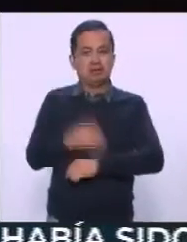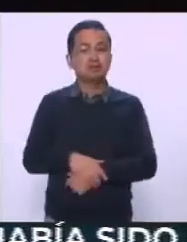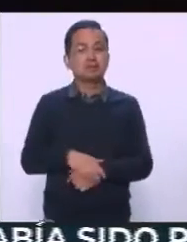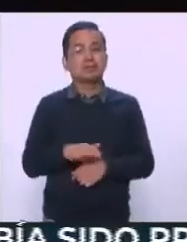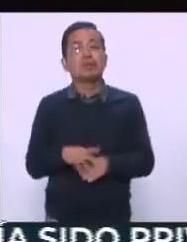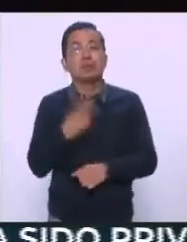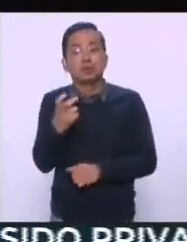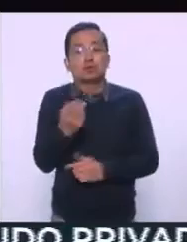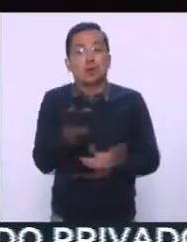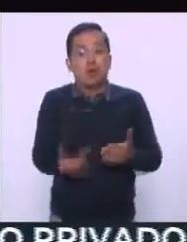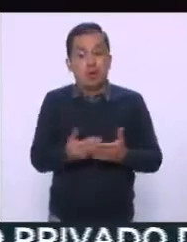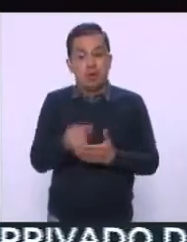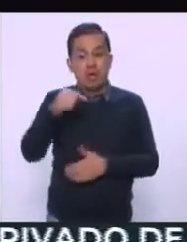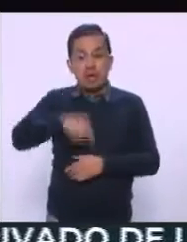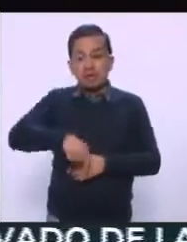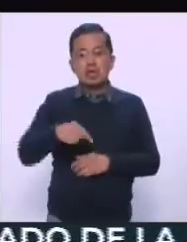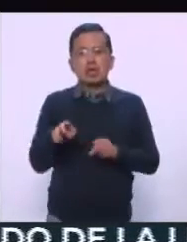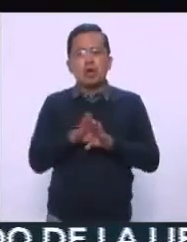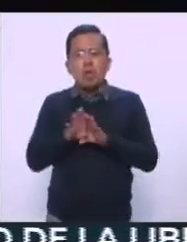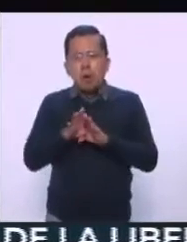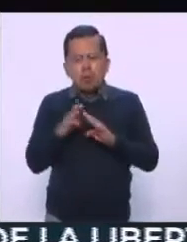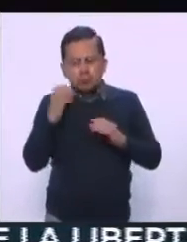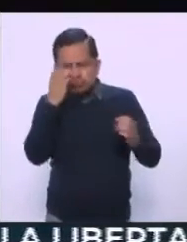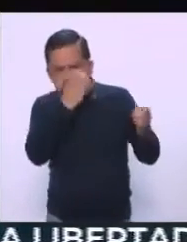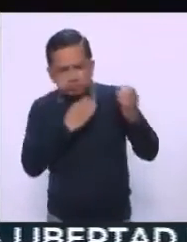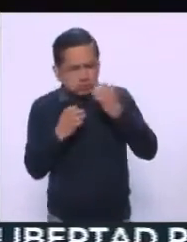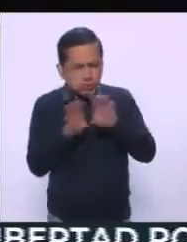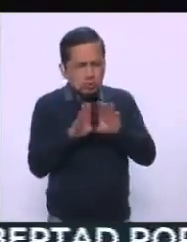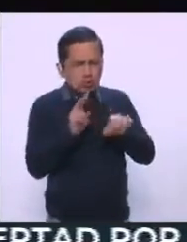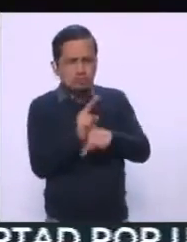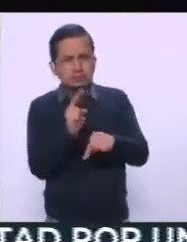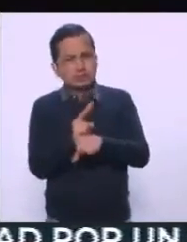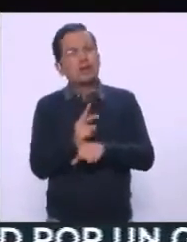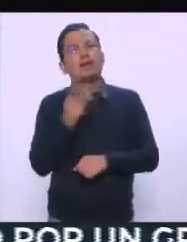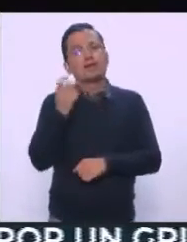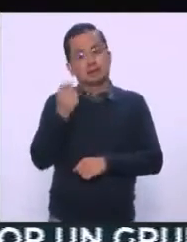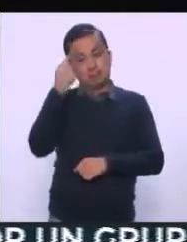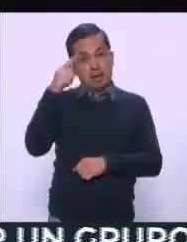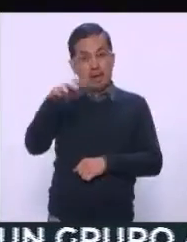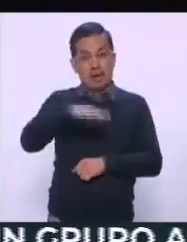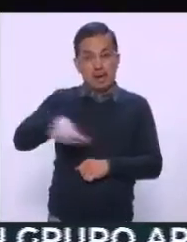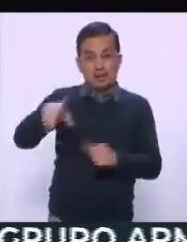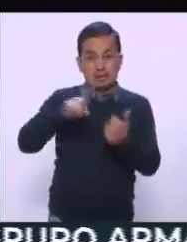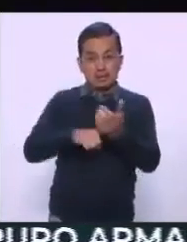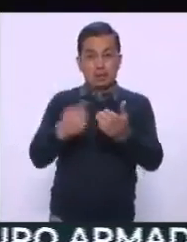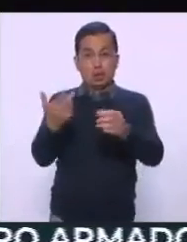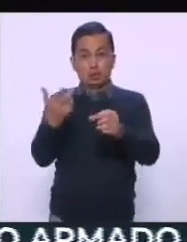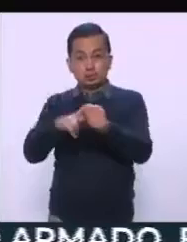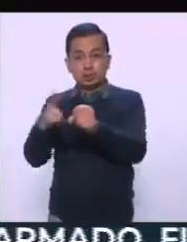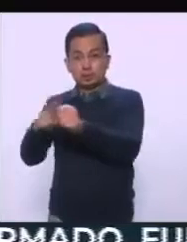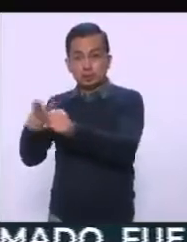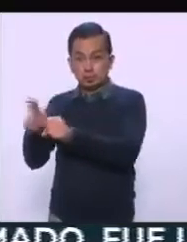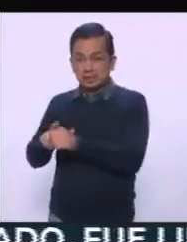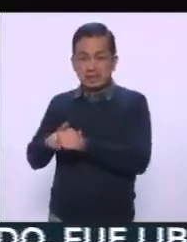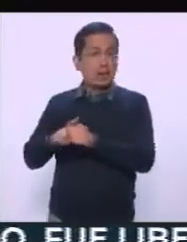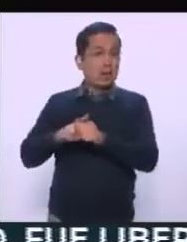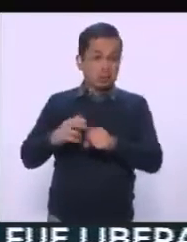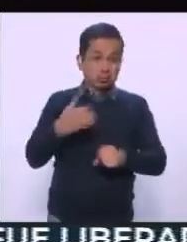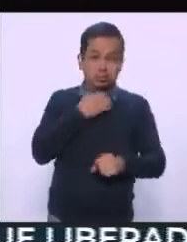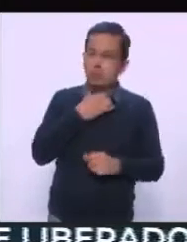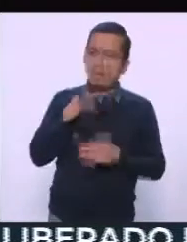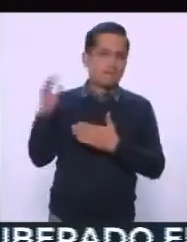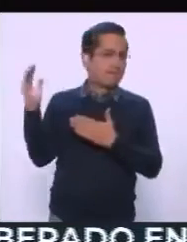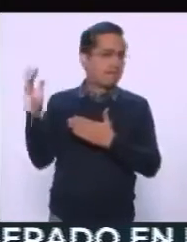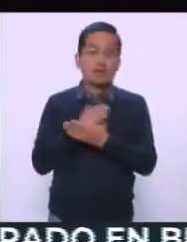están tomando en este momento tienen que ver con no tener tantos contagios y hospitalizaciones como están teniendo en este momento